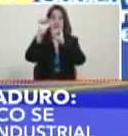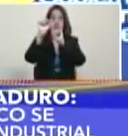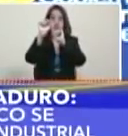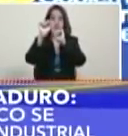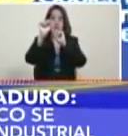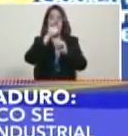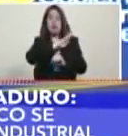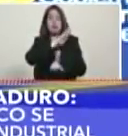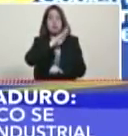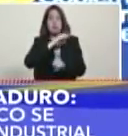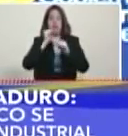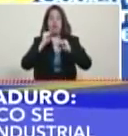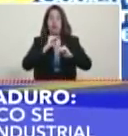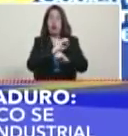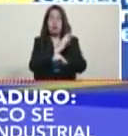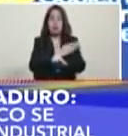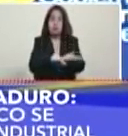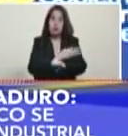de nuestro país,